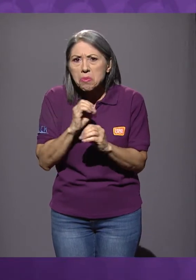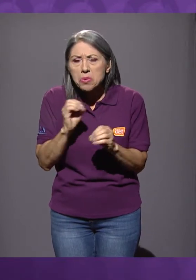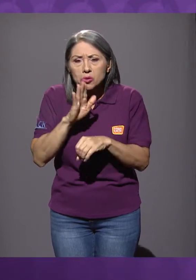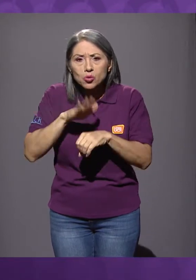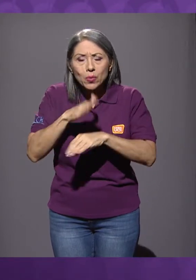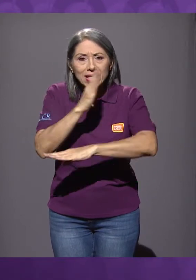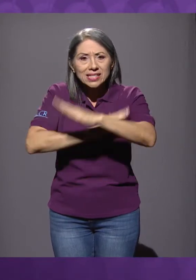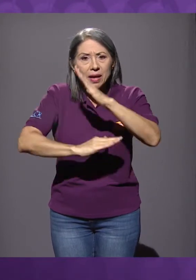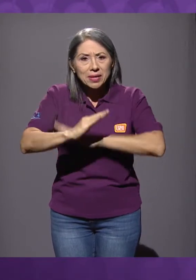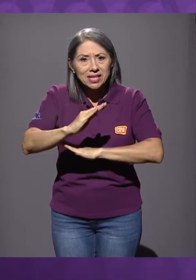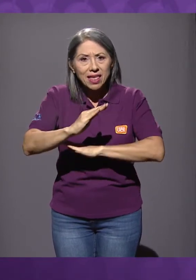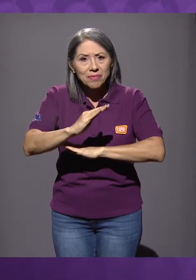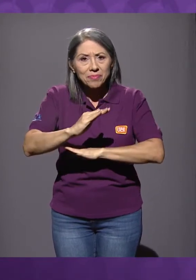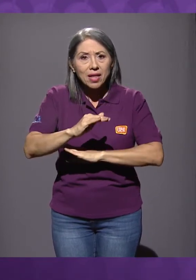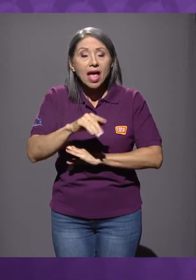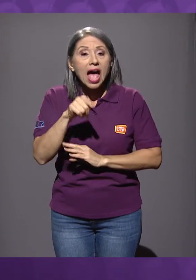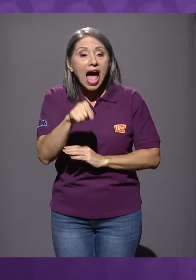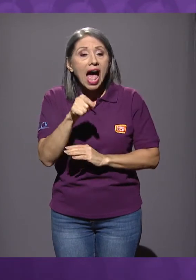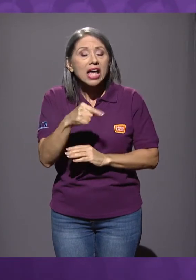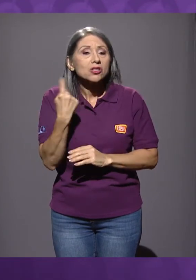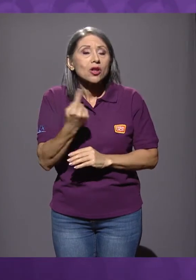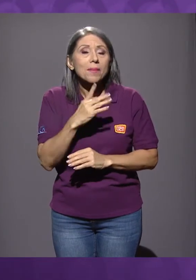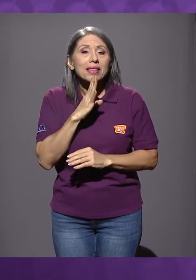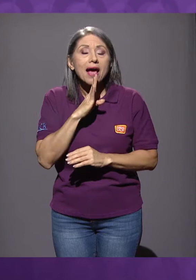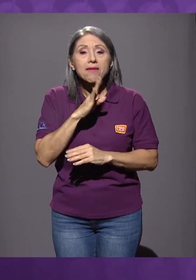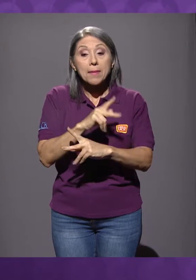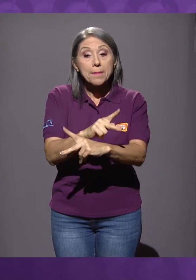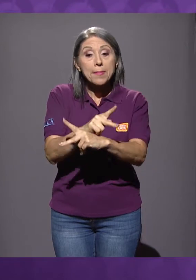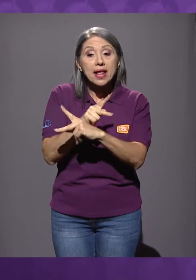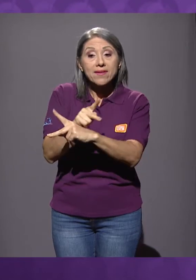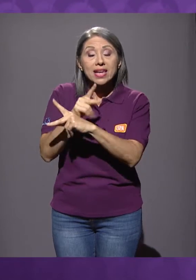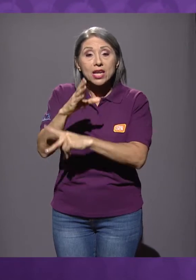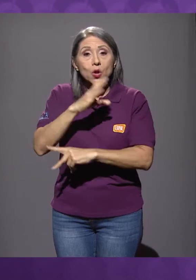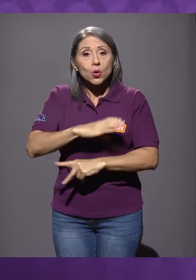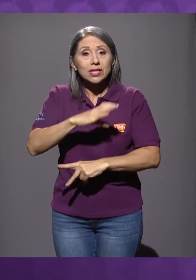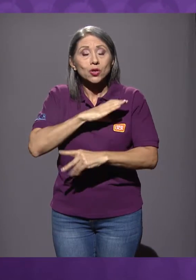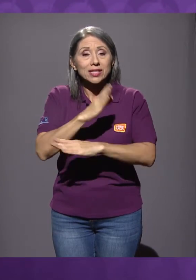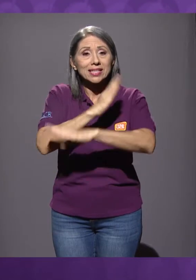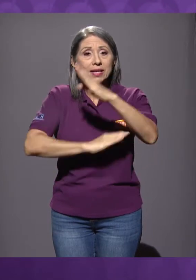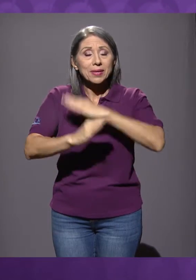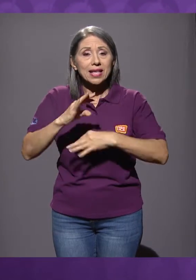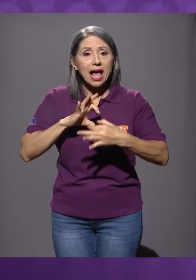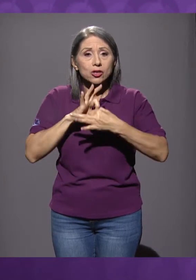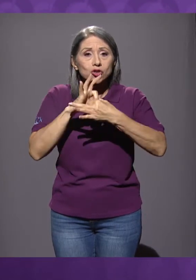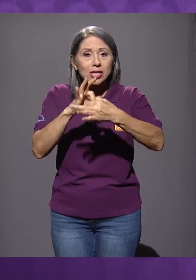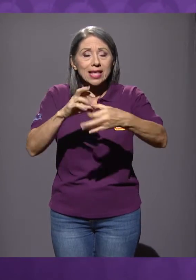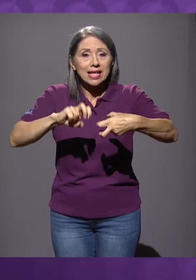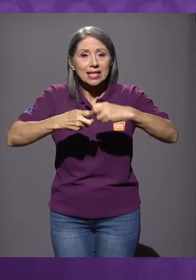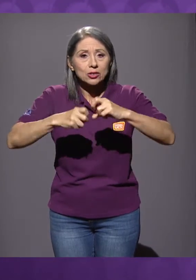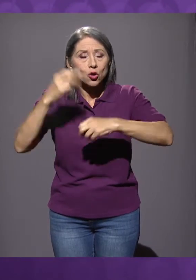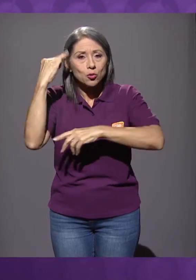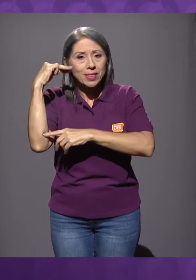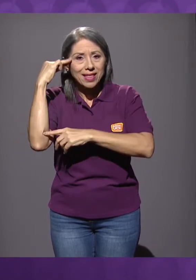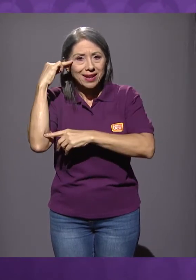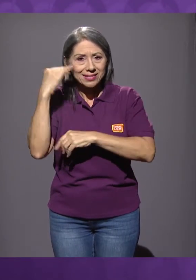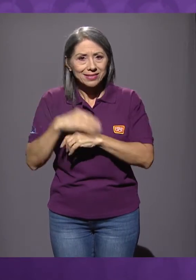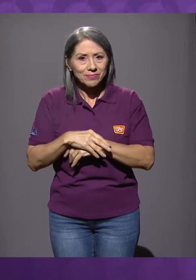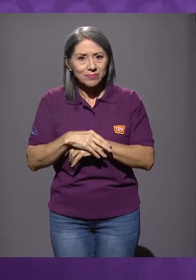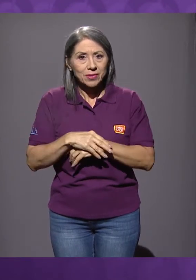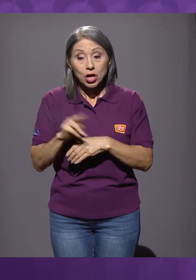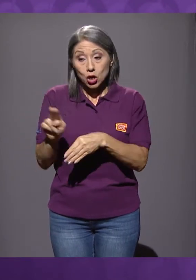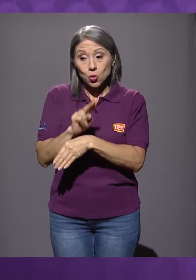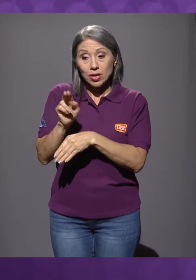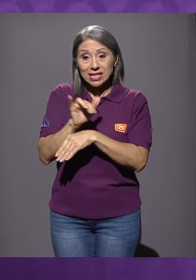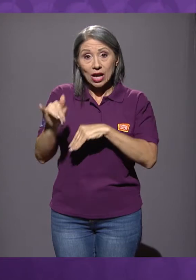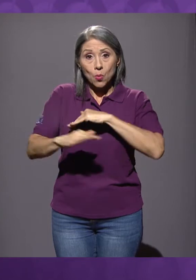discapacidad, refiriéndose a prevenir la aparición de condiciones de discapacidad asociadas a trastornos mentales y al tomar como